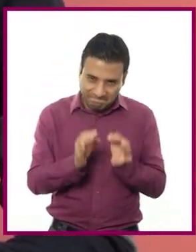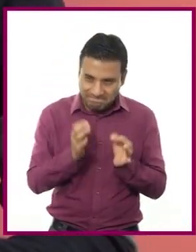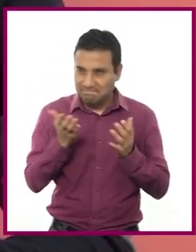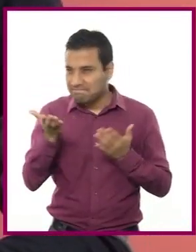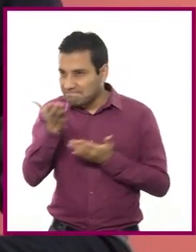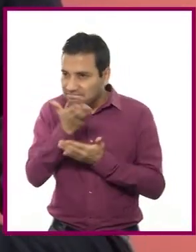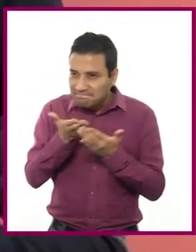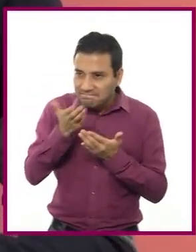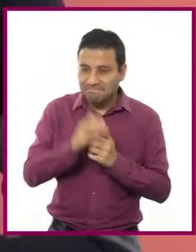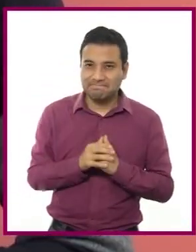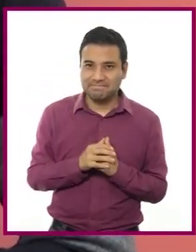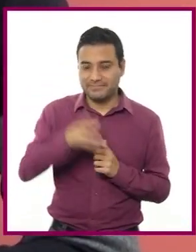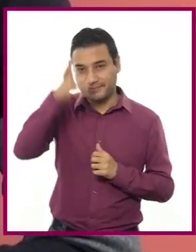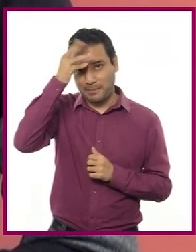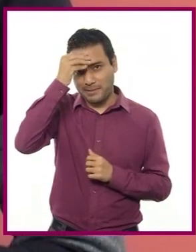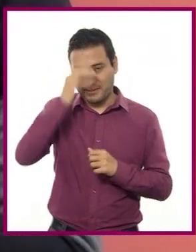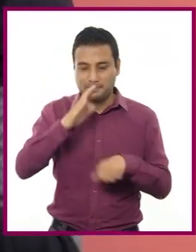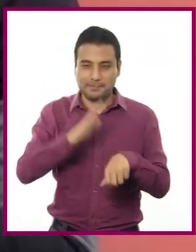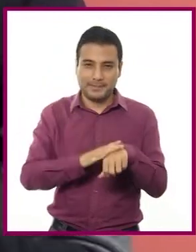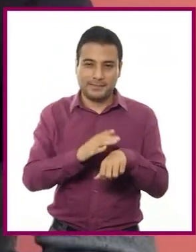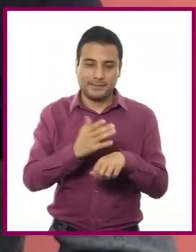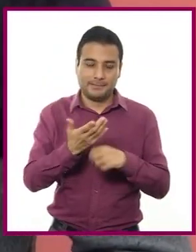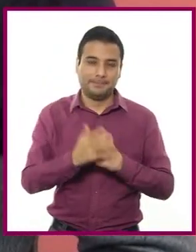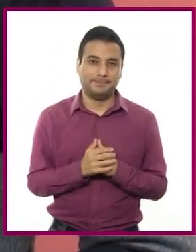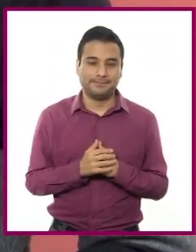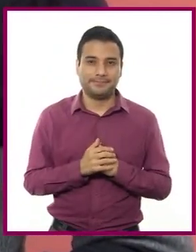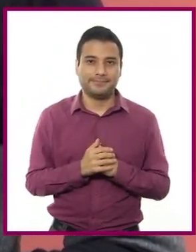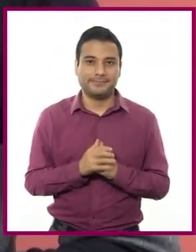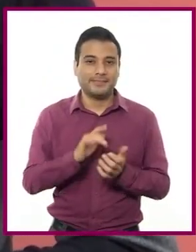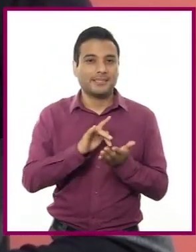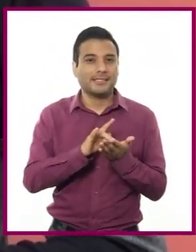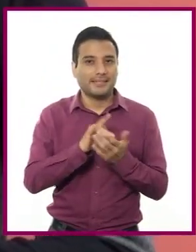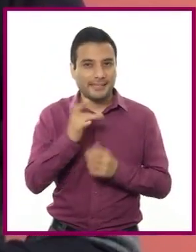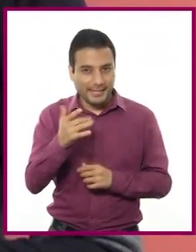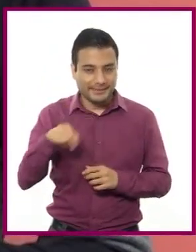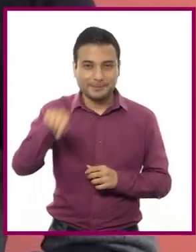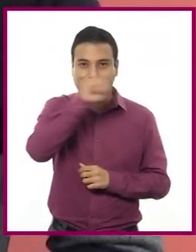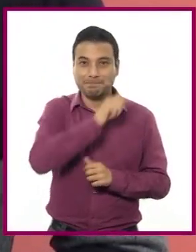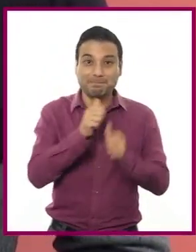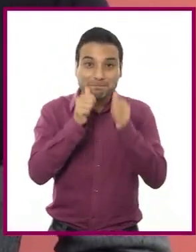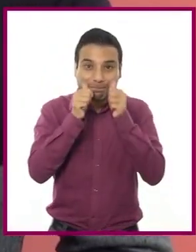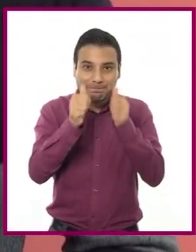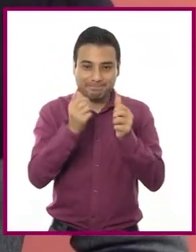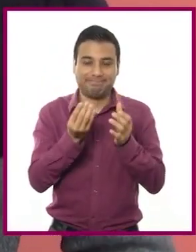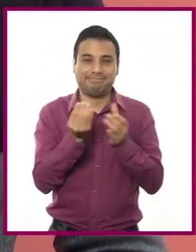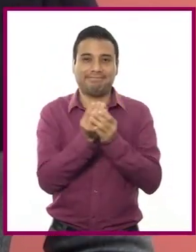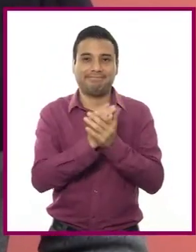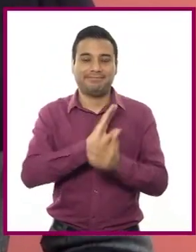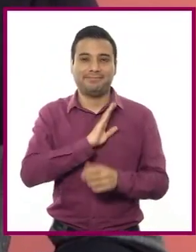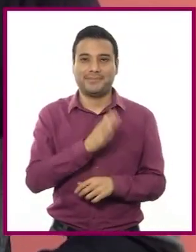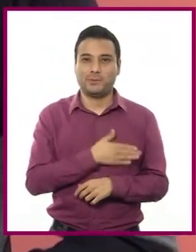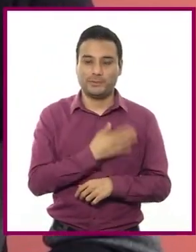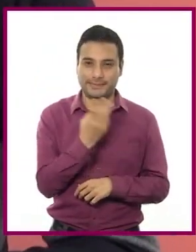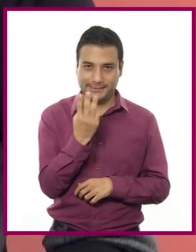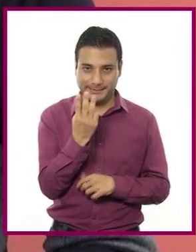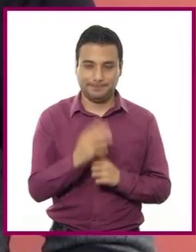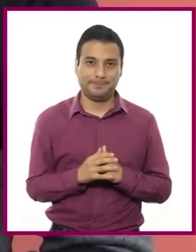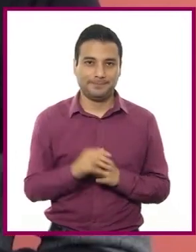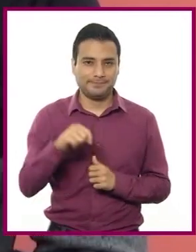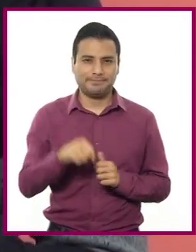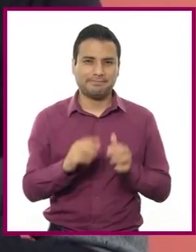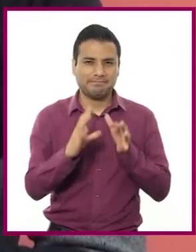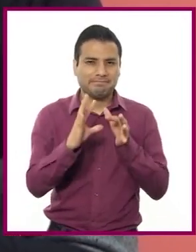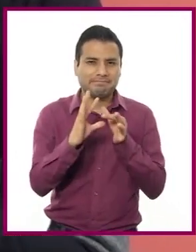así afianzarlo. Gracias por compartir con nosotros esta sesión de Lengua Materna 3, en la que